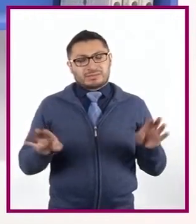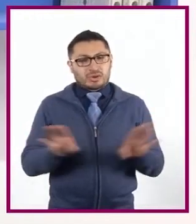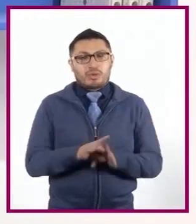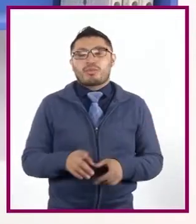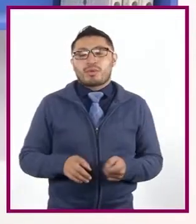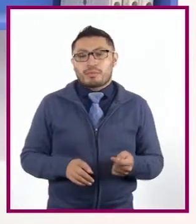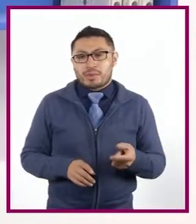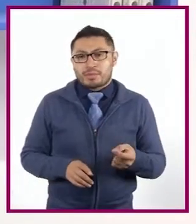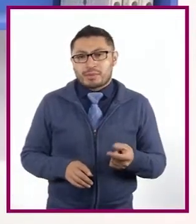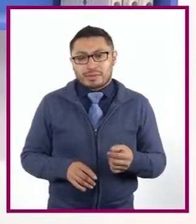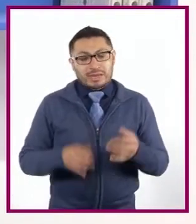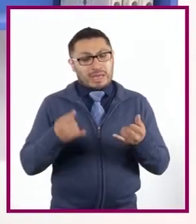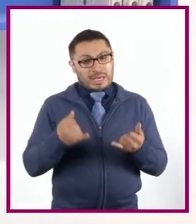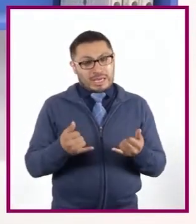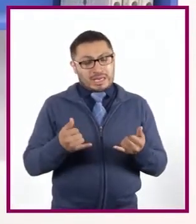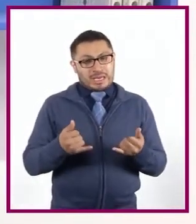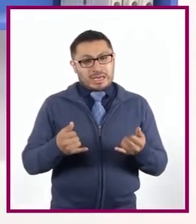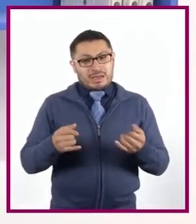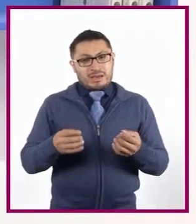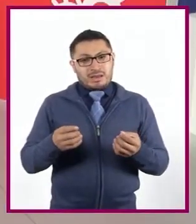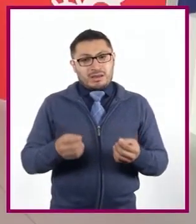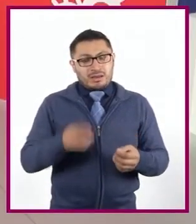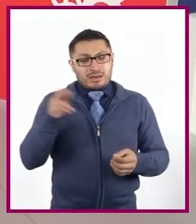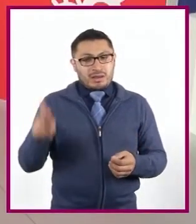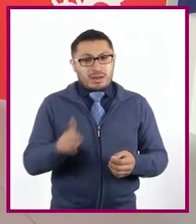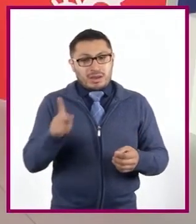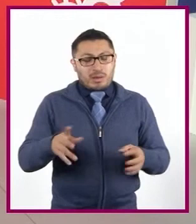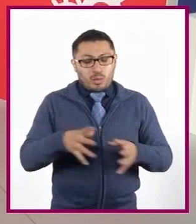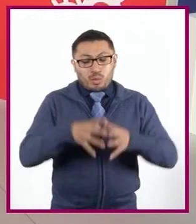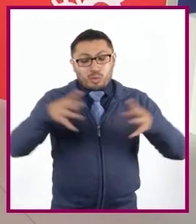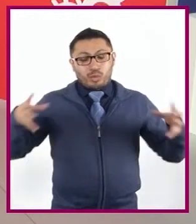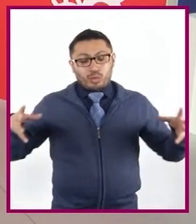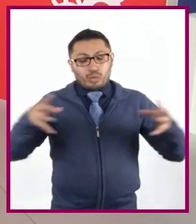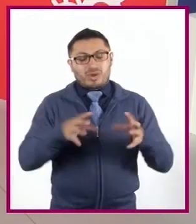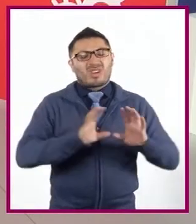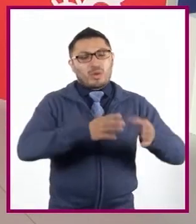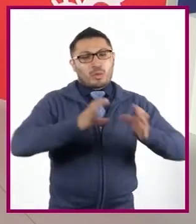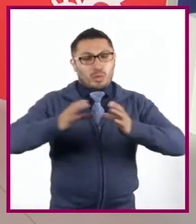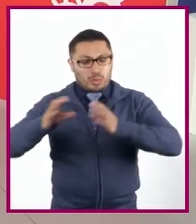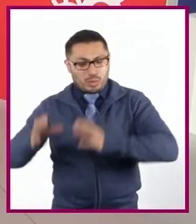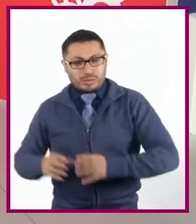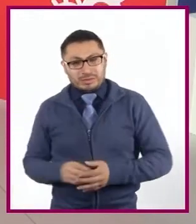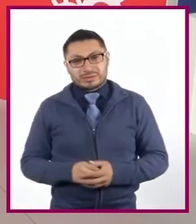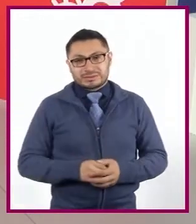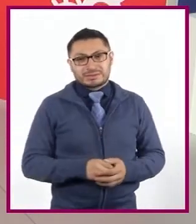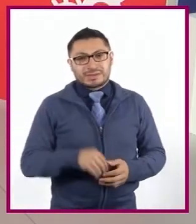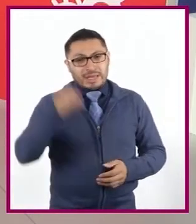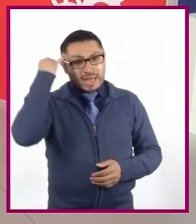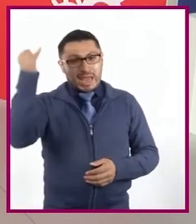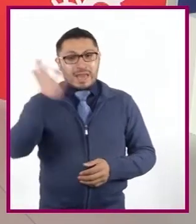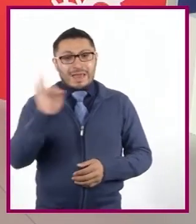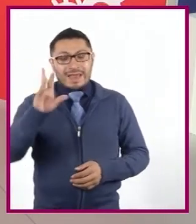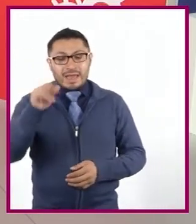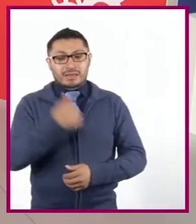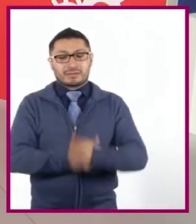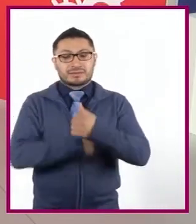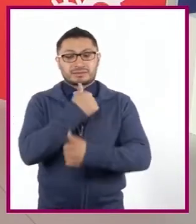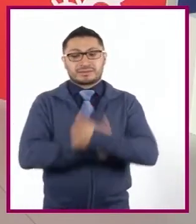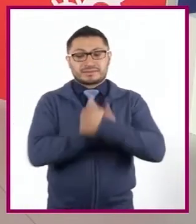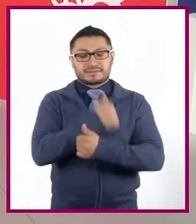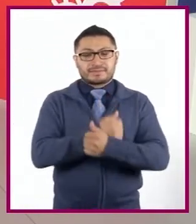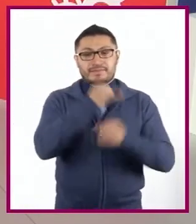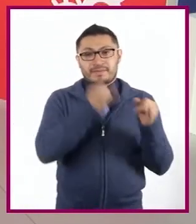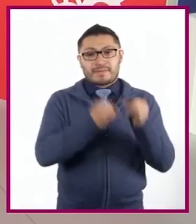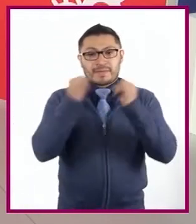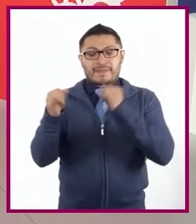limitados y en el tamaño de las poblaciones. Imaginen si no hubiera competencia entre los individuos